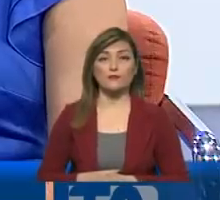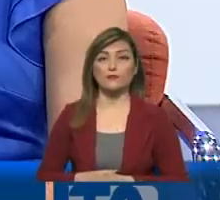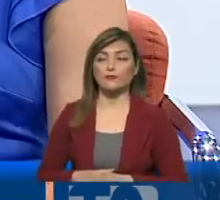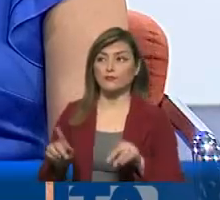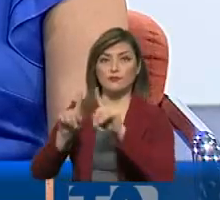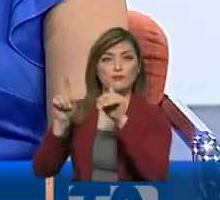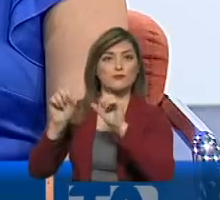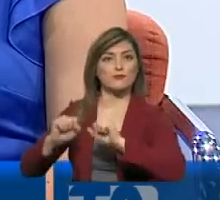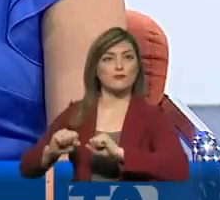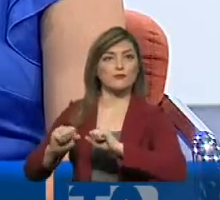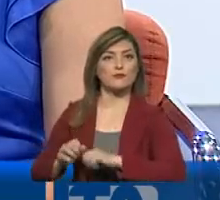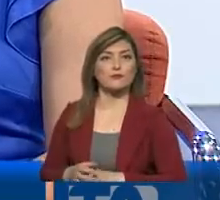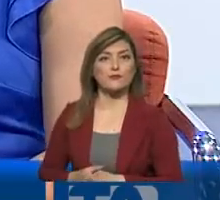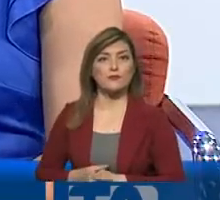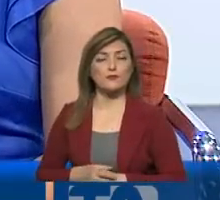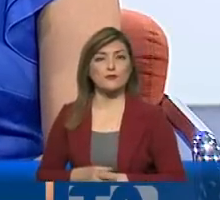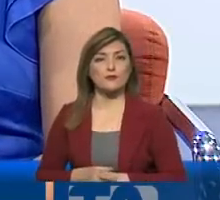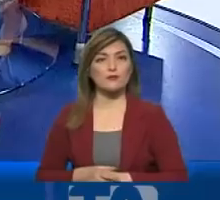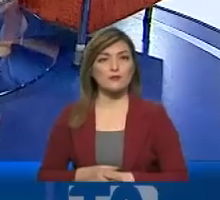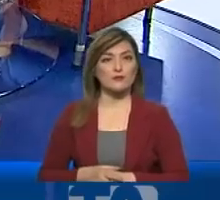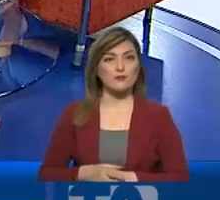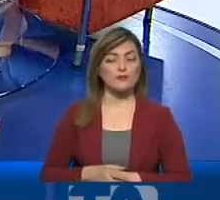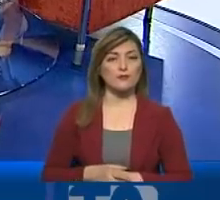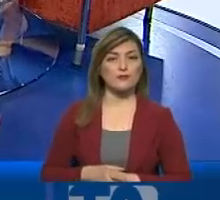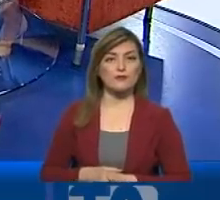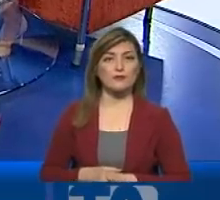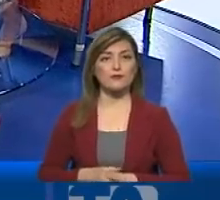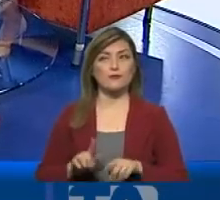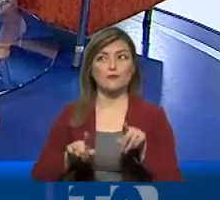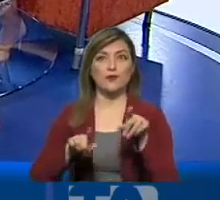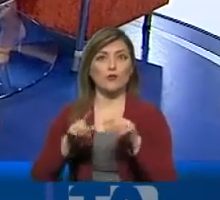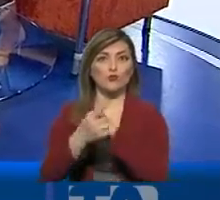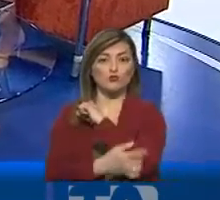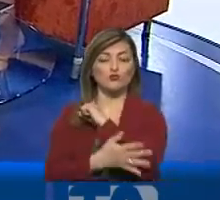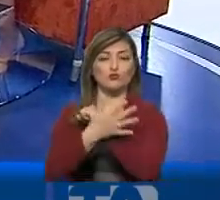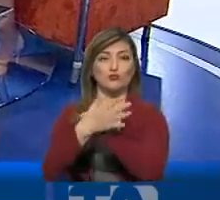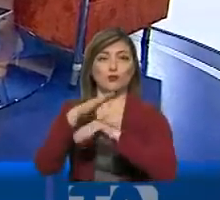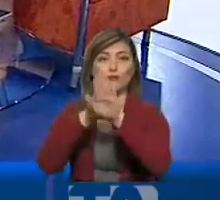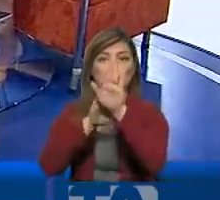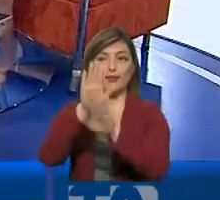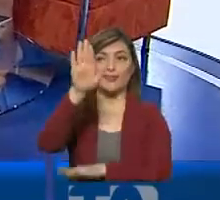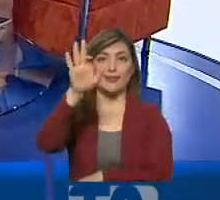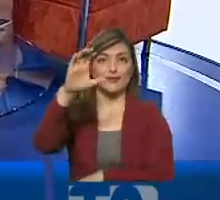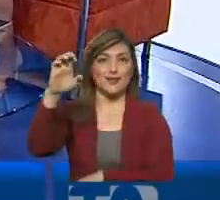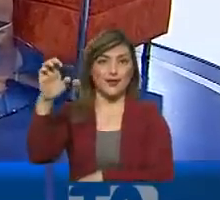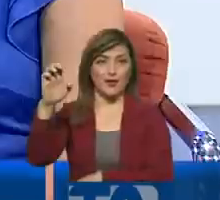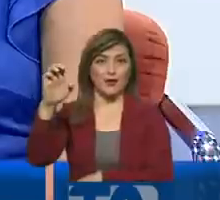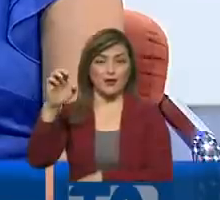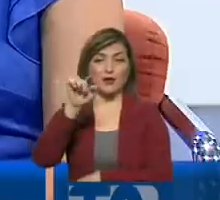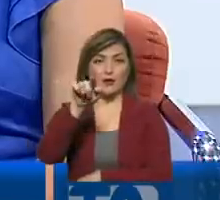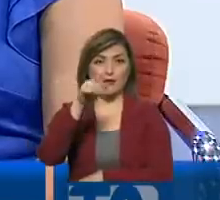la posibilidad de que haya una sentencia a favor del alcalde Jorge